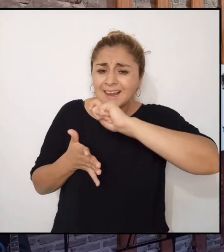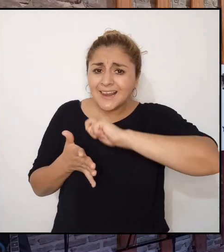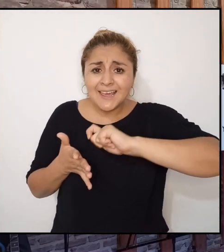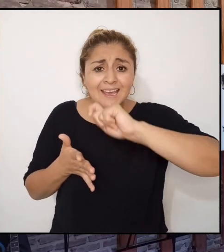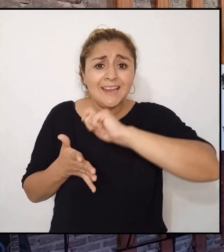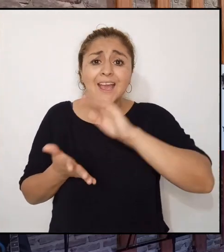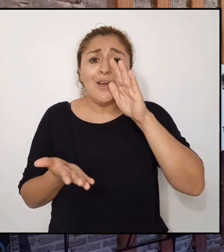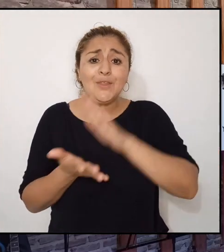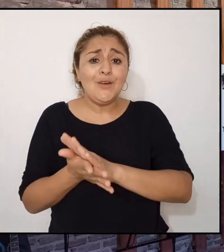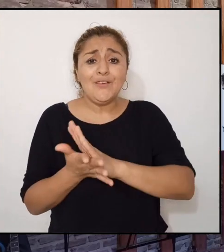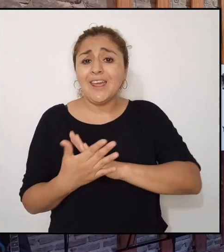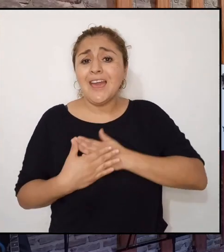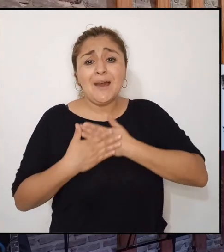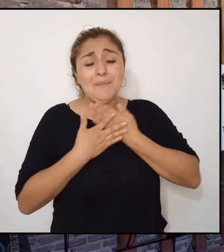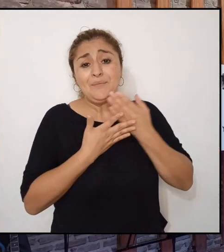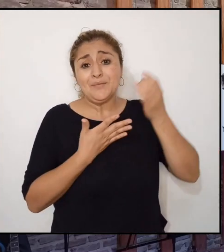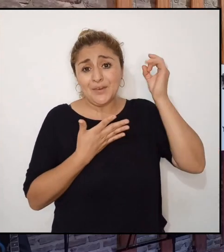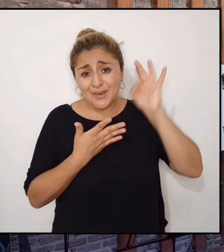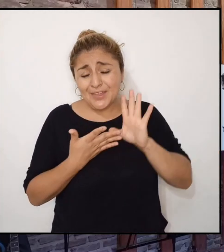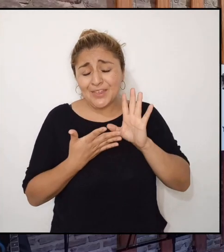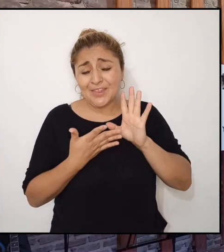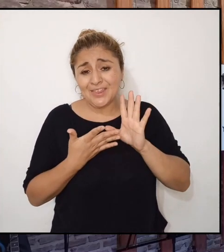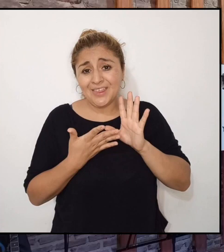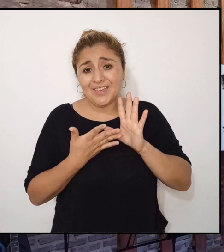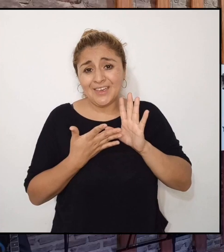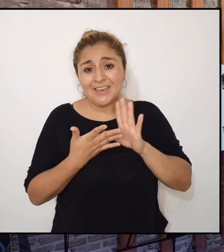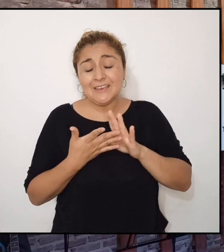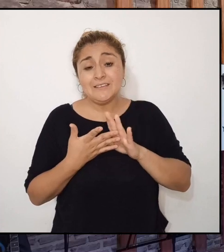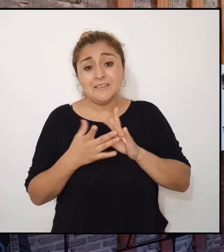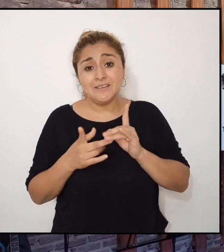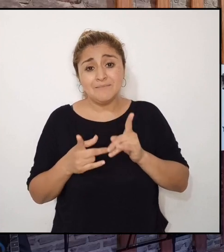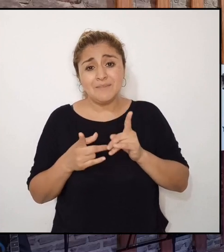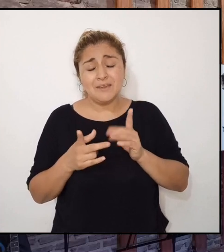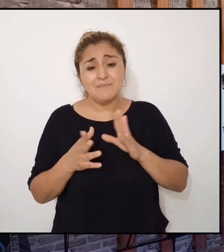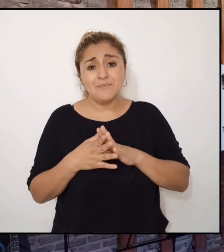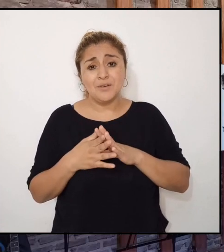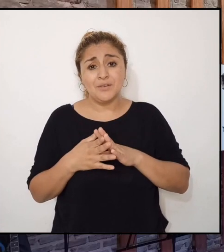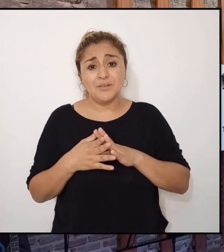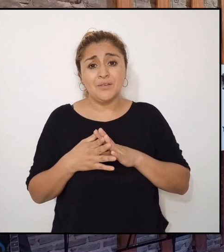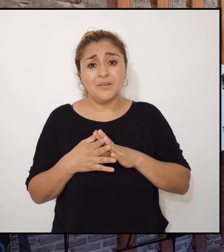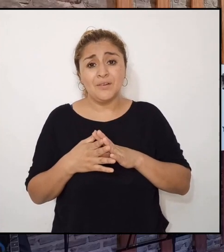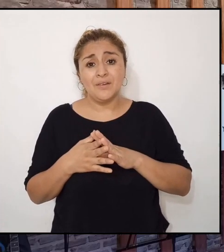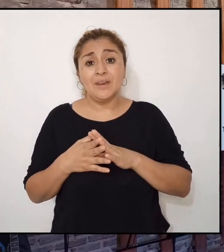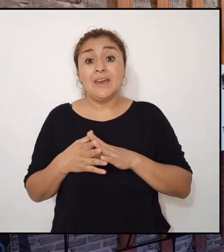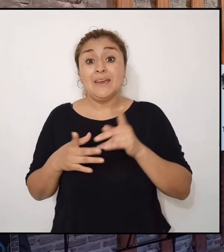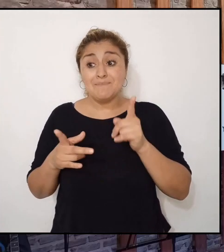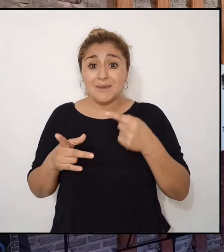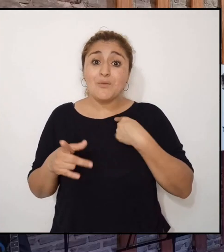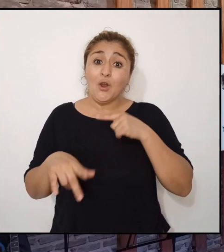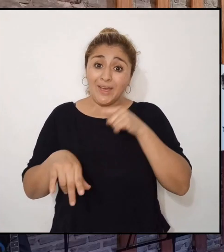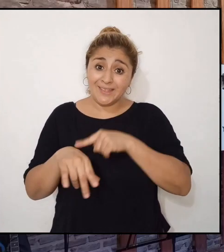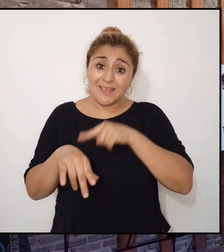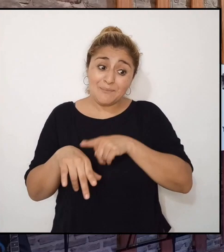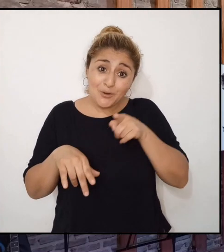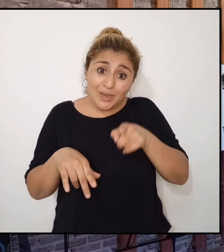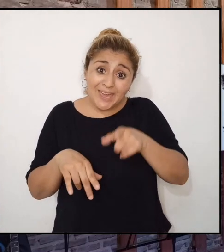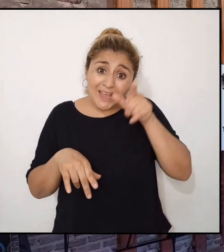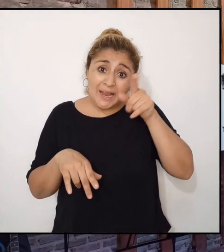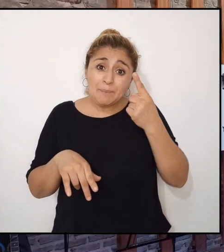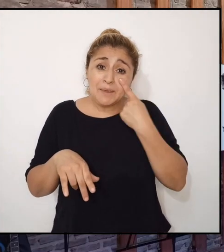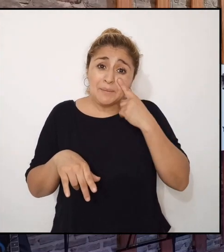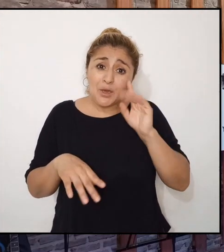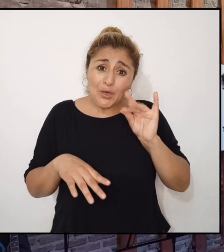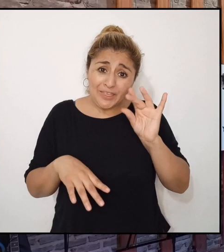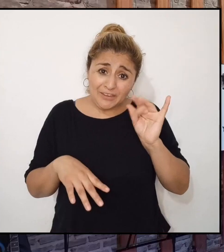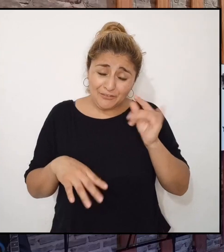Pero un hombre que cuando llegó un momento dijo: ni en las manos de mis enemigos, ni esto en tus manos, Señor.